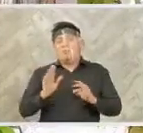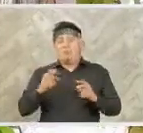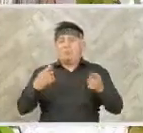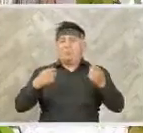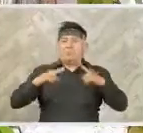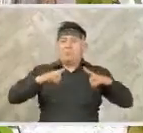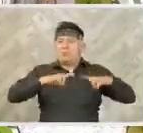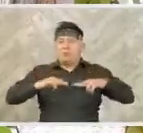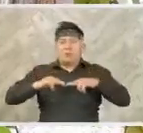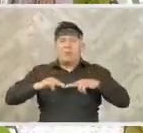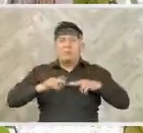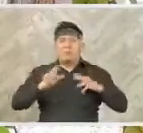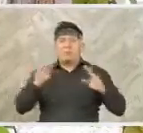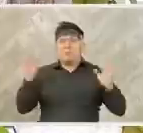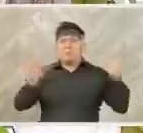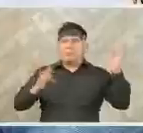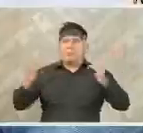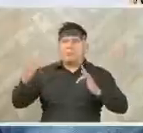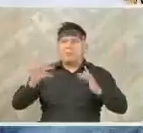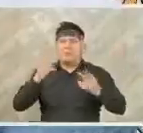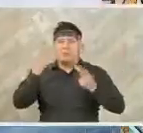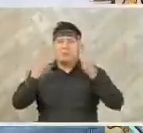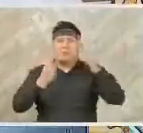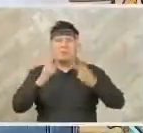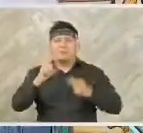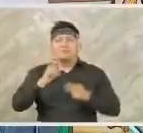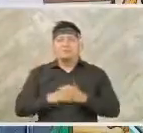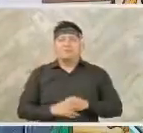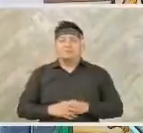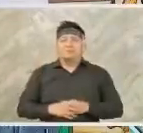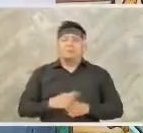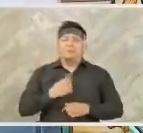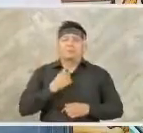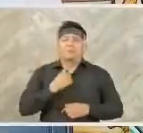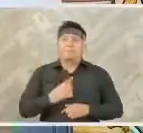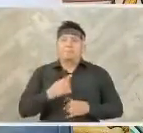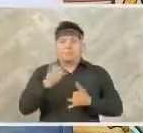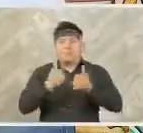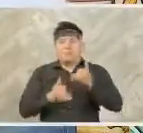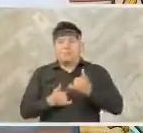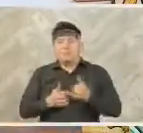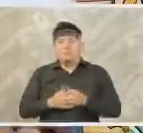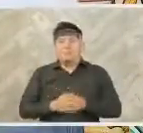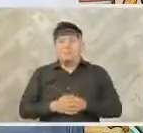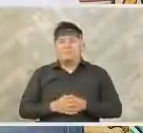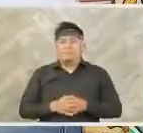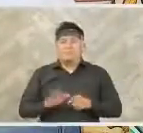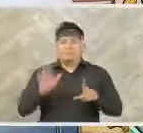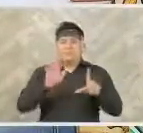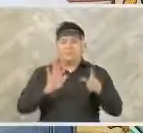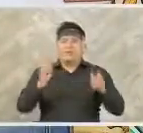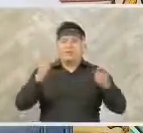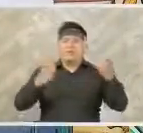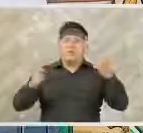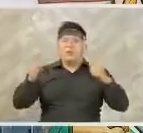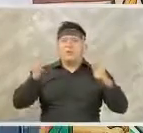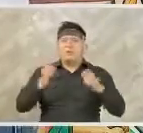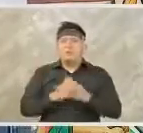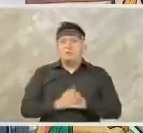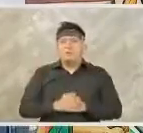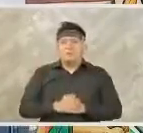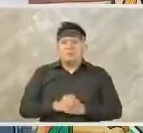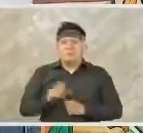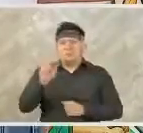nuestros campesinos. Finalmente, me gustaría poner un ejemplo del apoyo a la comercialización con